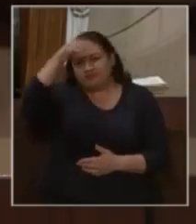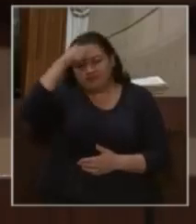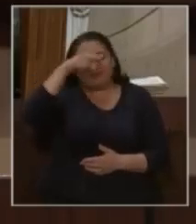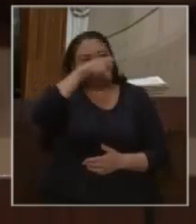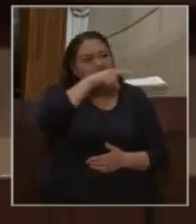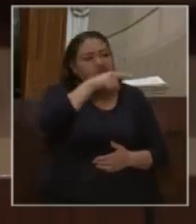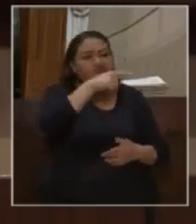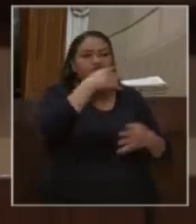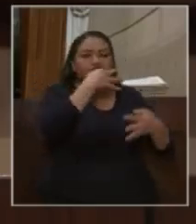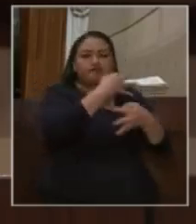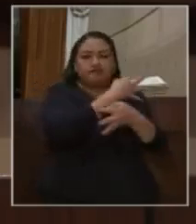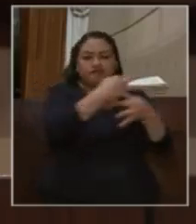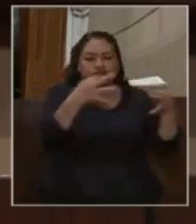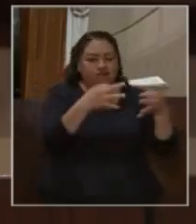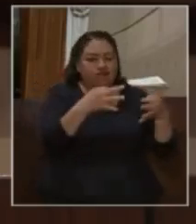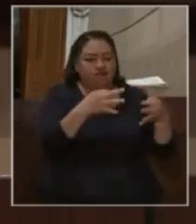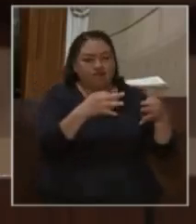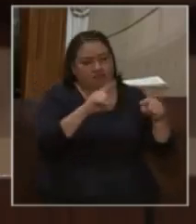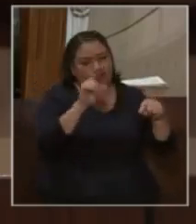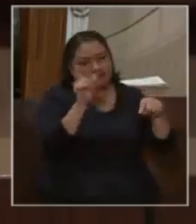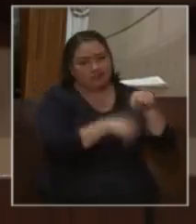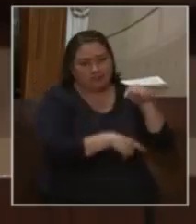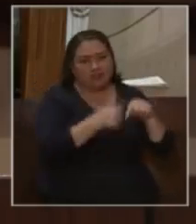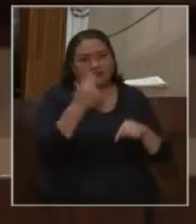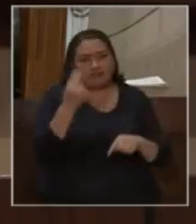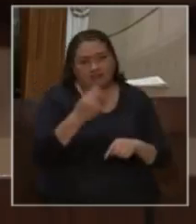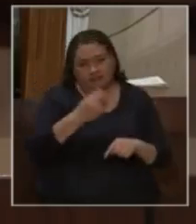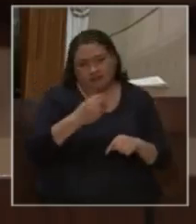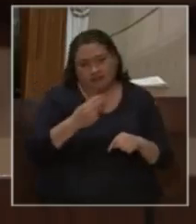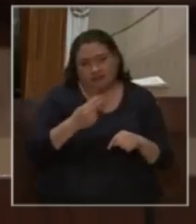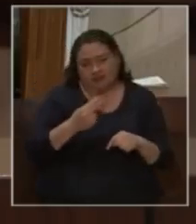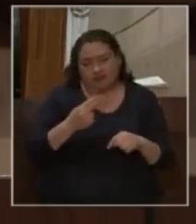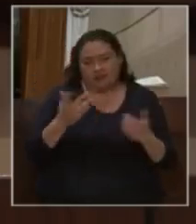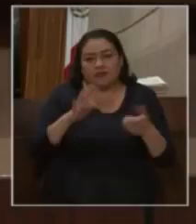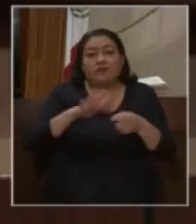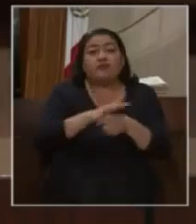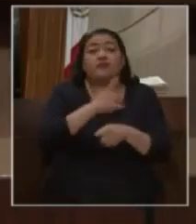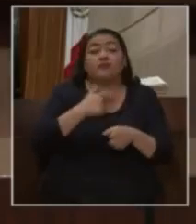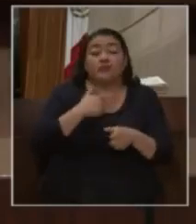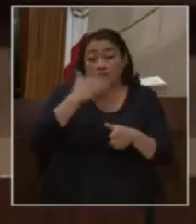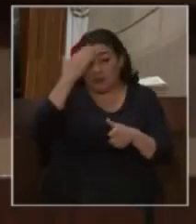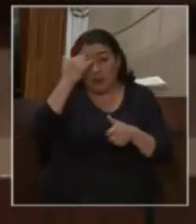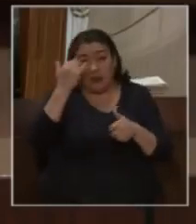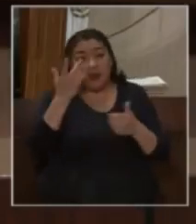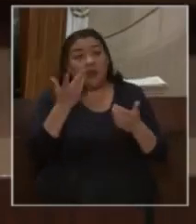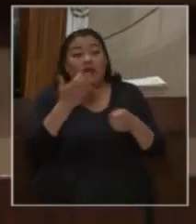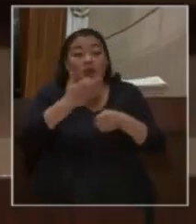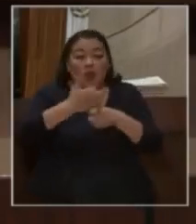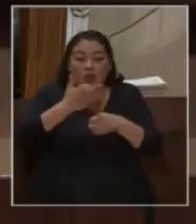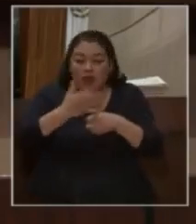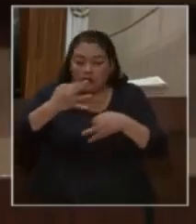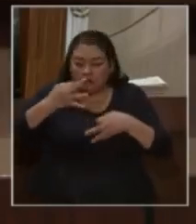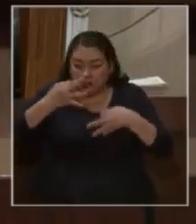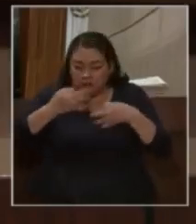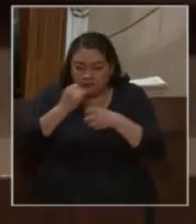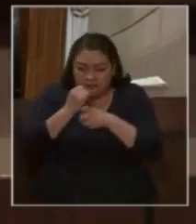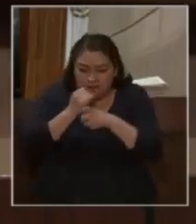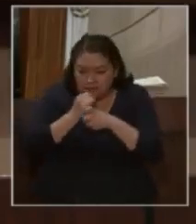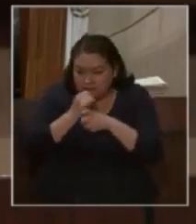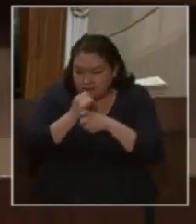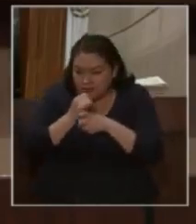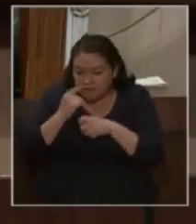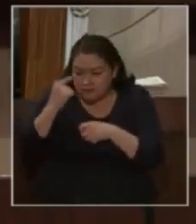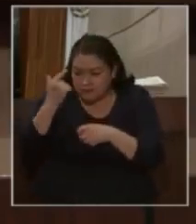esta resolución impugnada de manera lisa y llana, pues en el caso se arriba a una